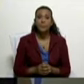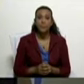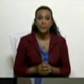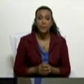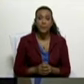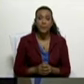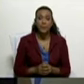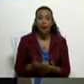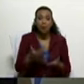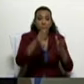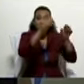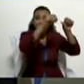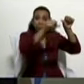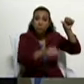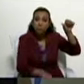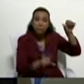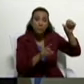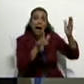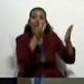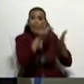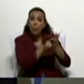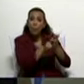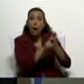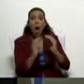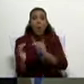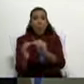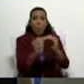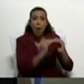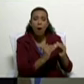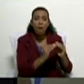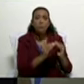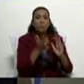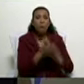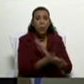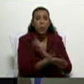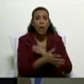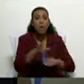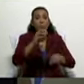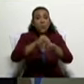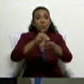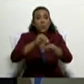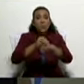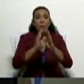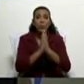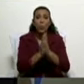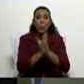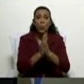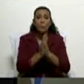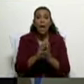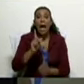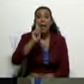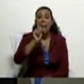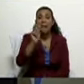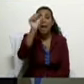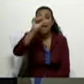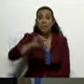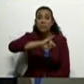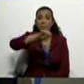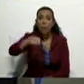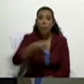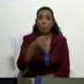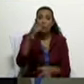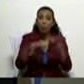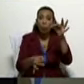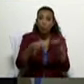Del mismo modo, aprobó por unanimidad solicitar a la Sala Constitucional del Tribunal Supremo